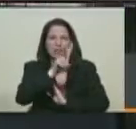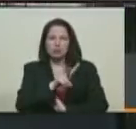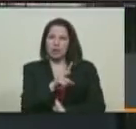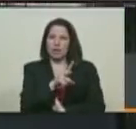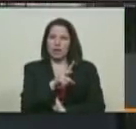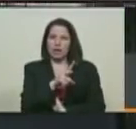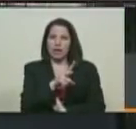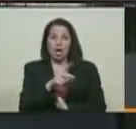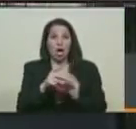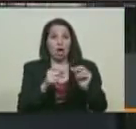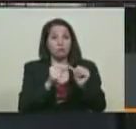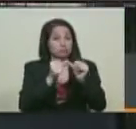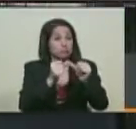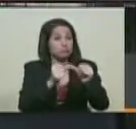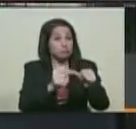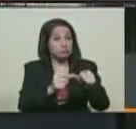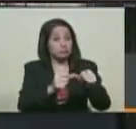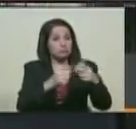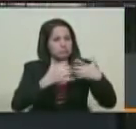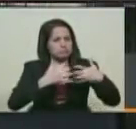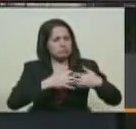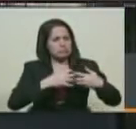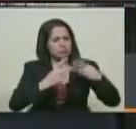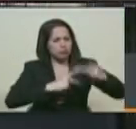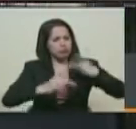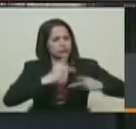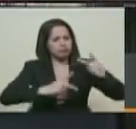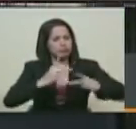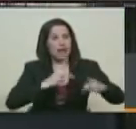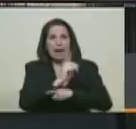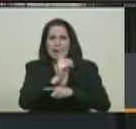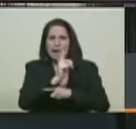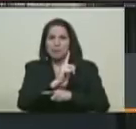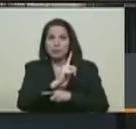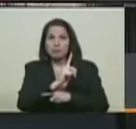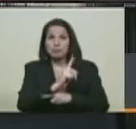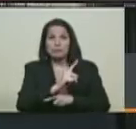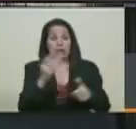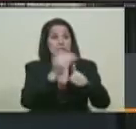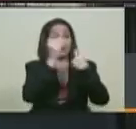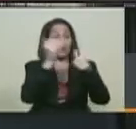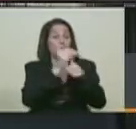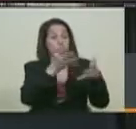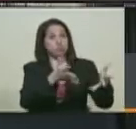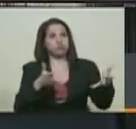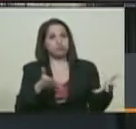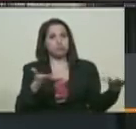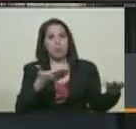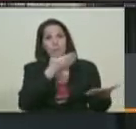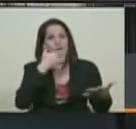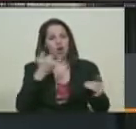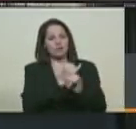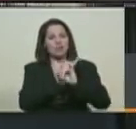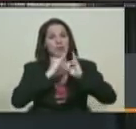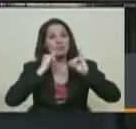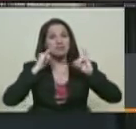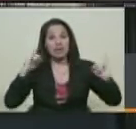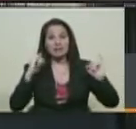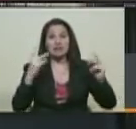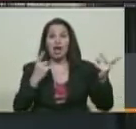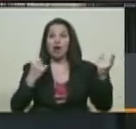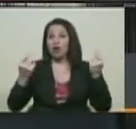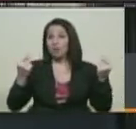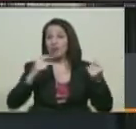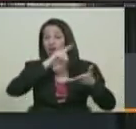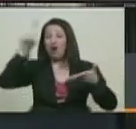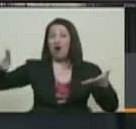los días activar la maquinaria productiva. Y que Venezuela vaya logrando lo que vamos a lograr, que es la independencia económica